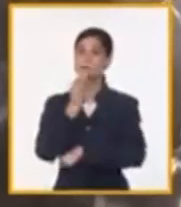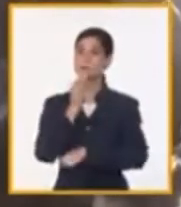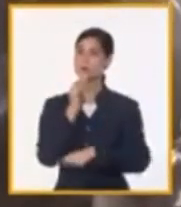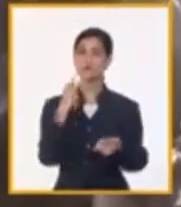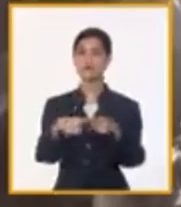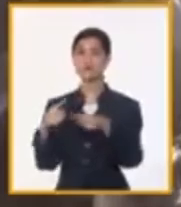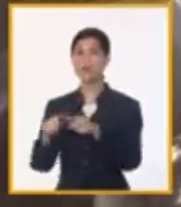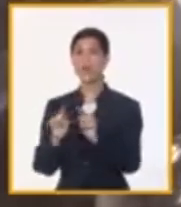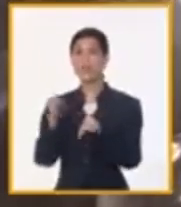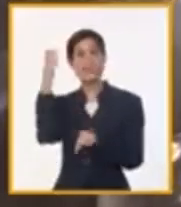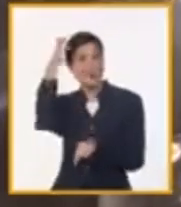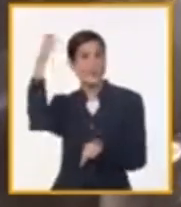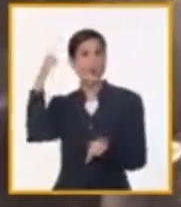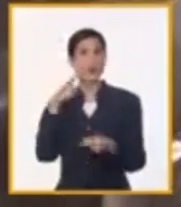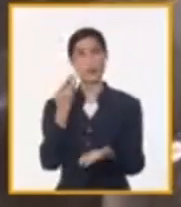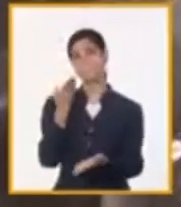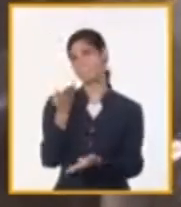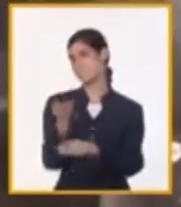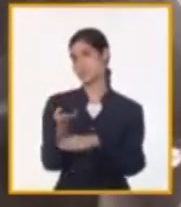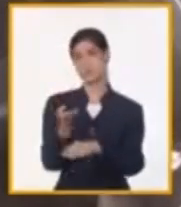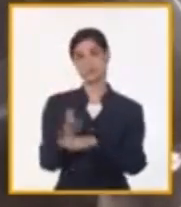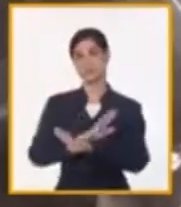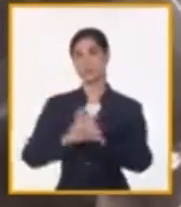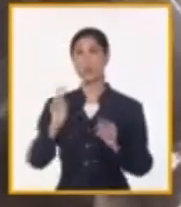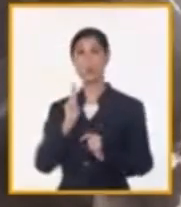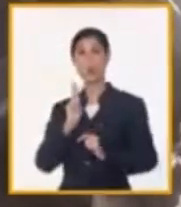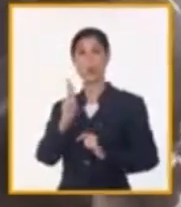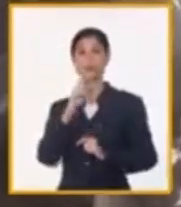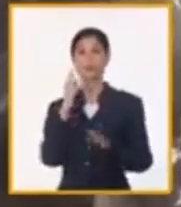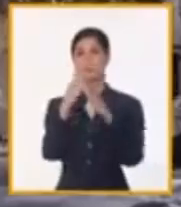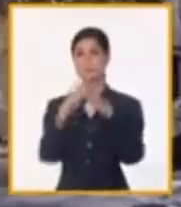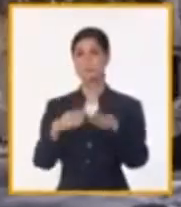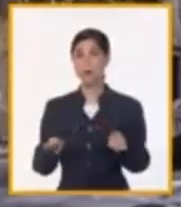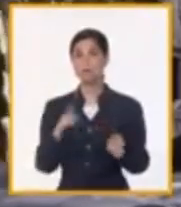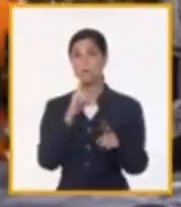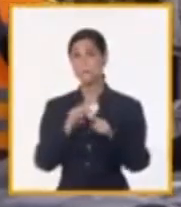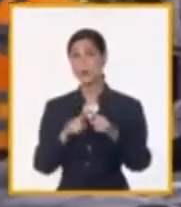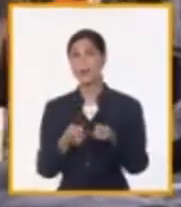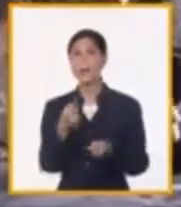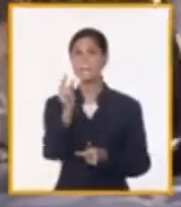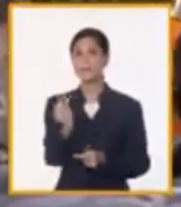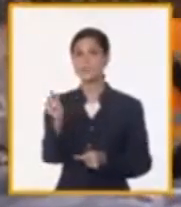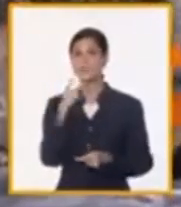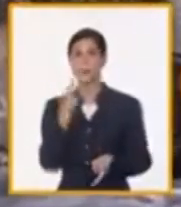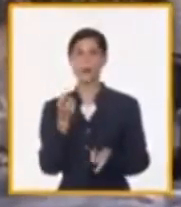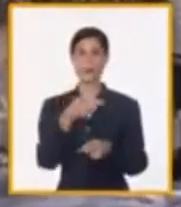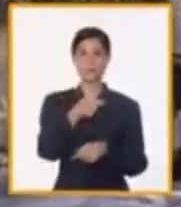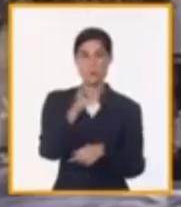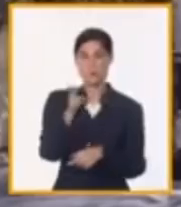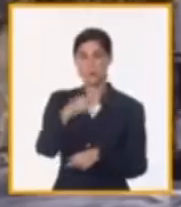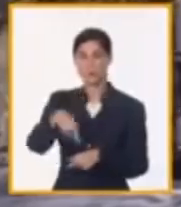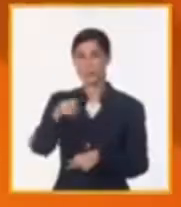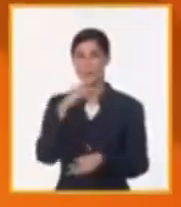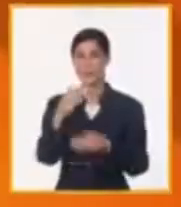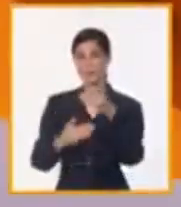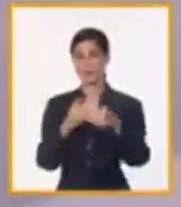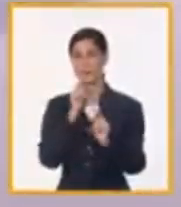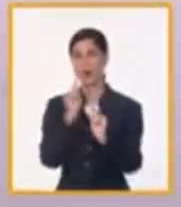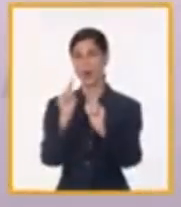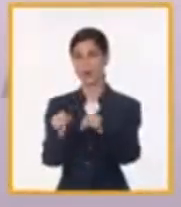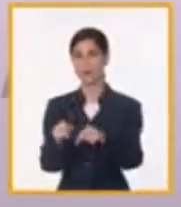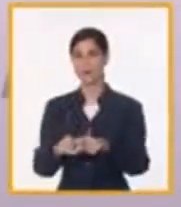restablecer la calma para permitir el regreso de los miles de habitantes desplazados por los disparos del movimiento Pro iraní desde